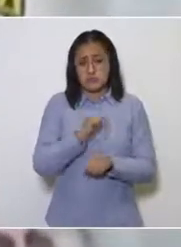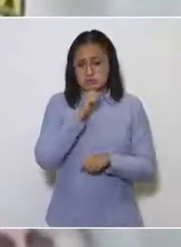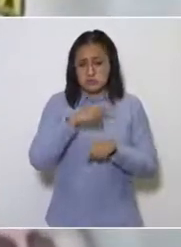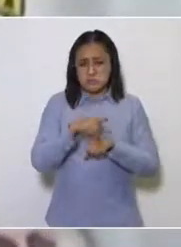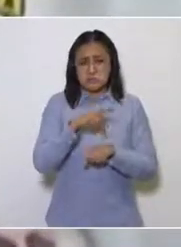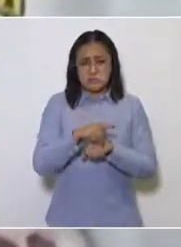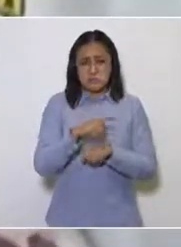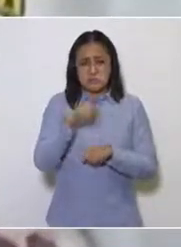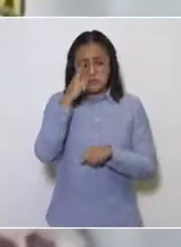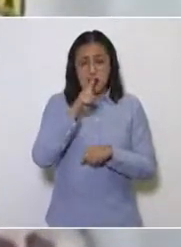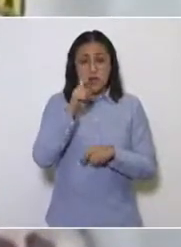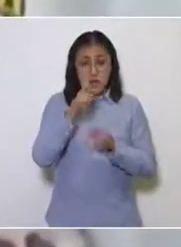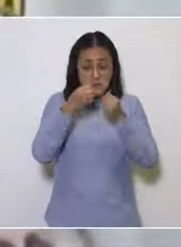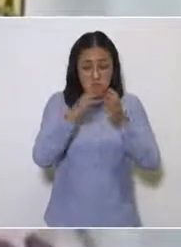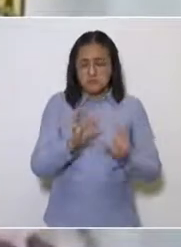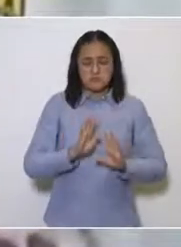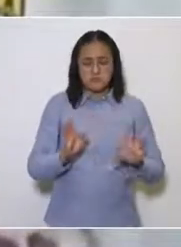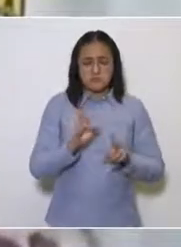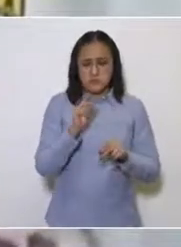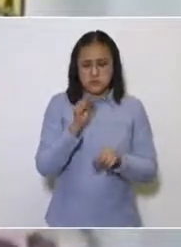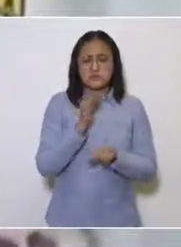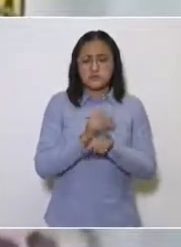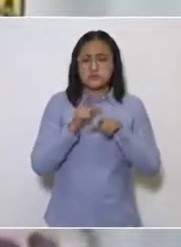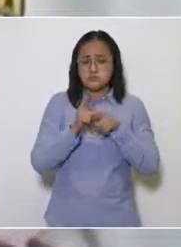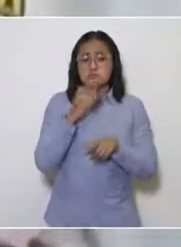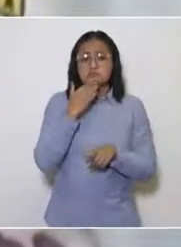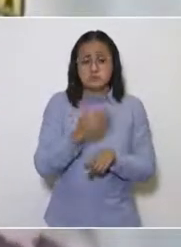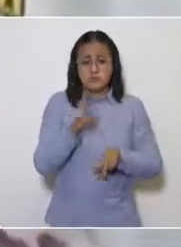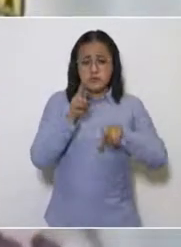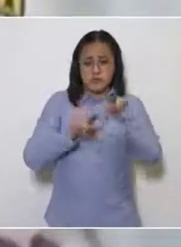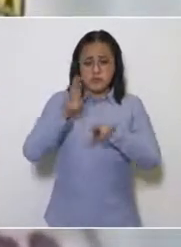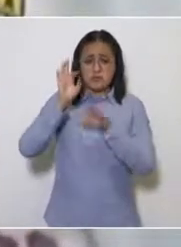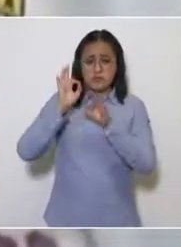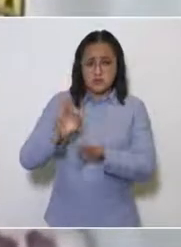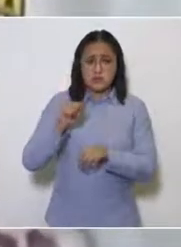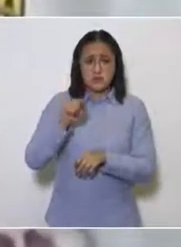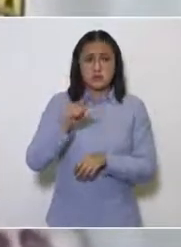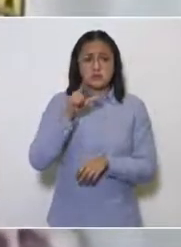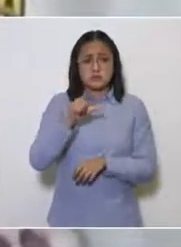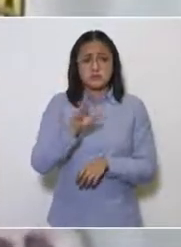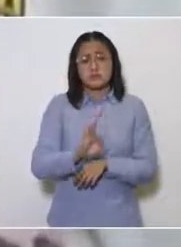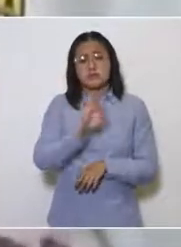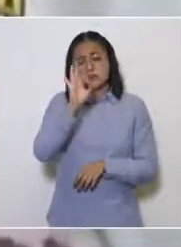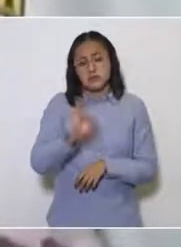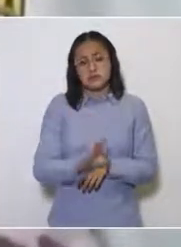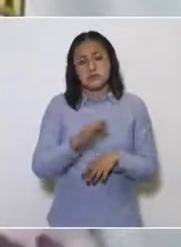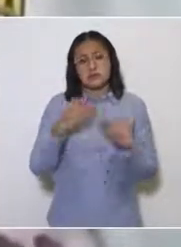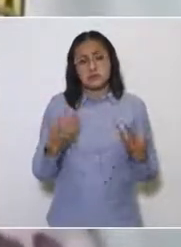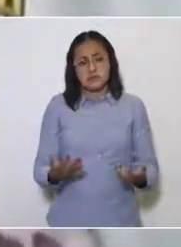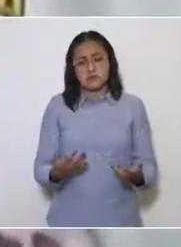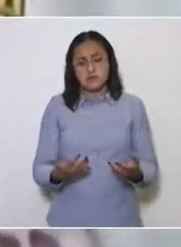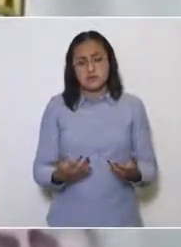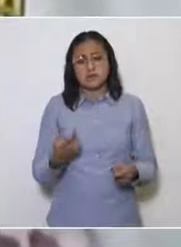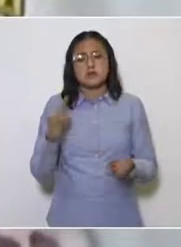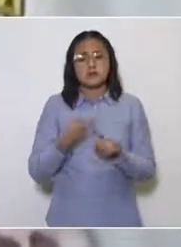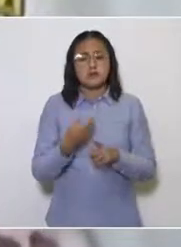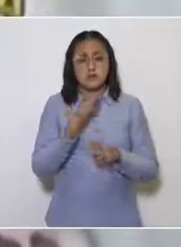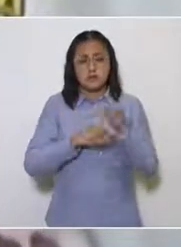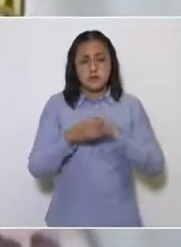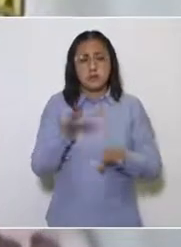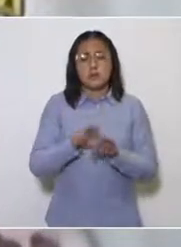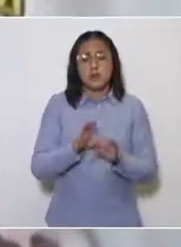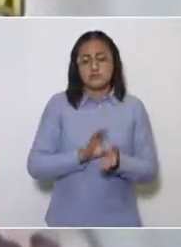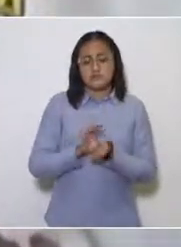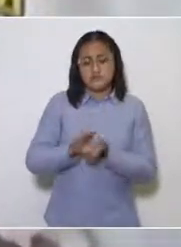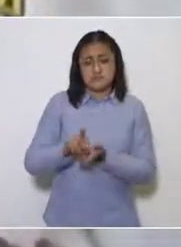de dotación de agua para consumo humano, que es aproximadamente el 17% de toda la dotación de